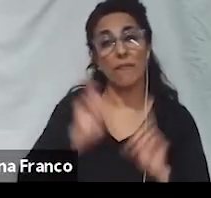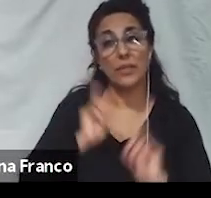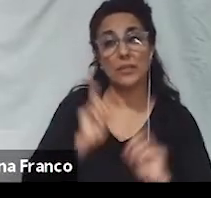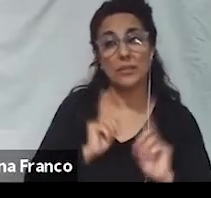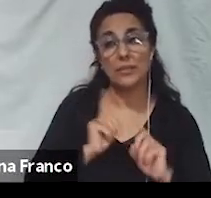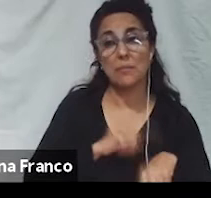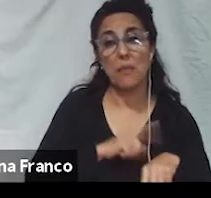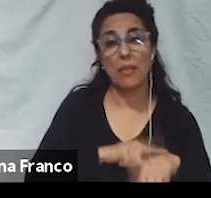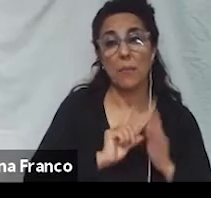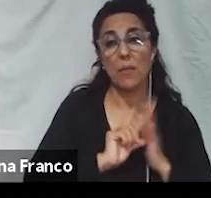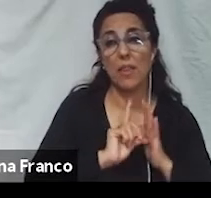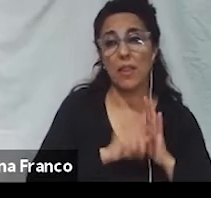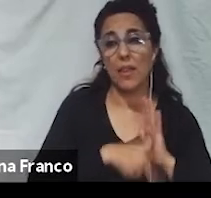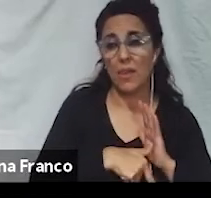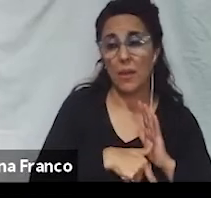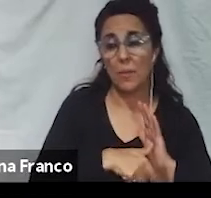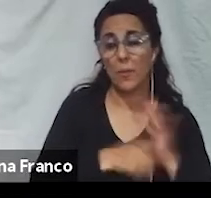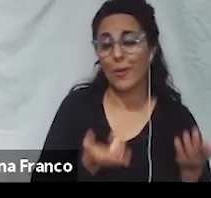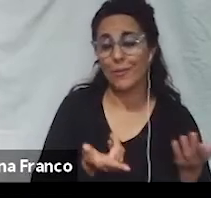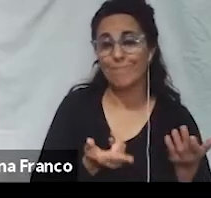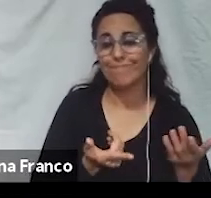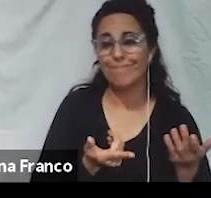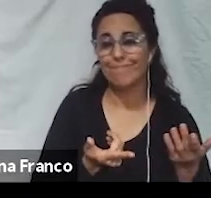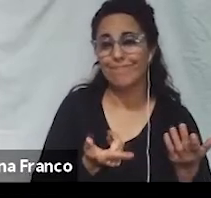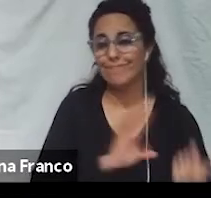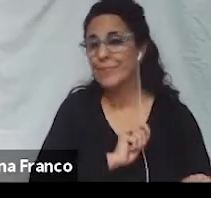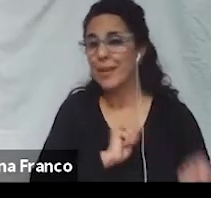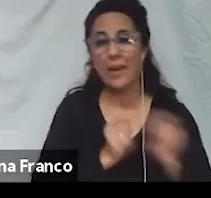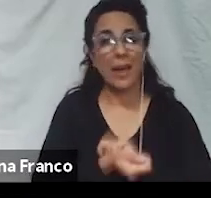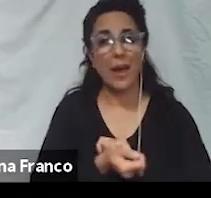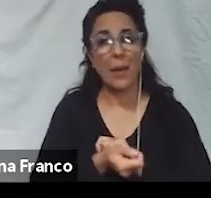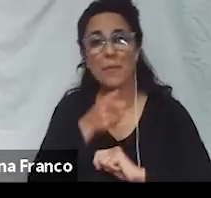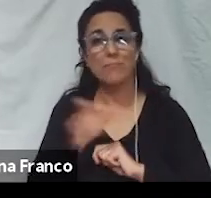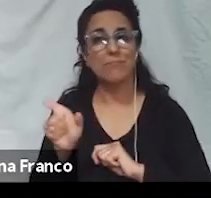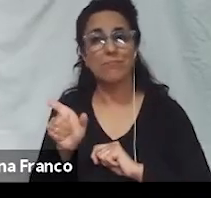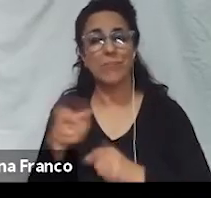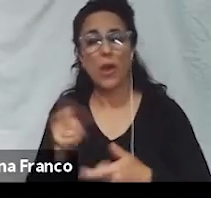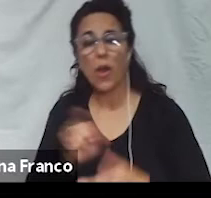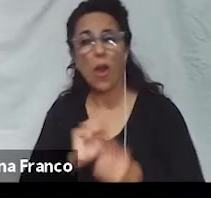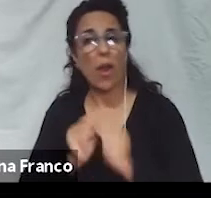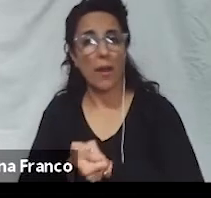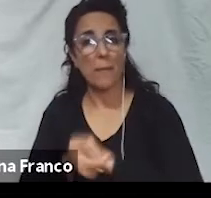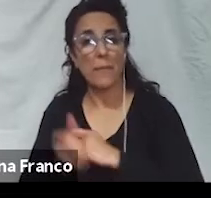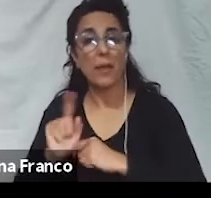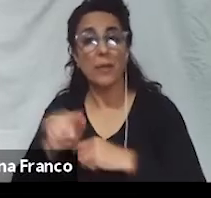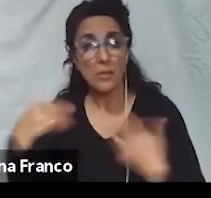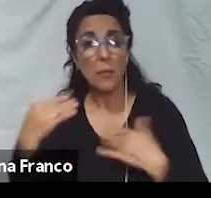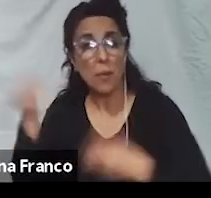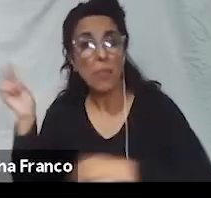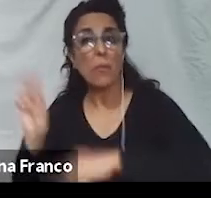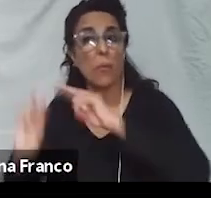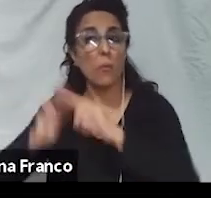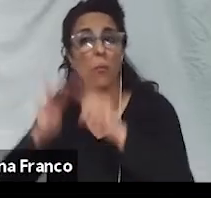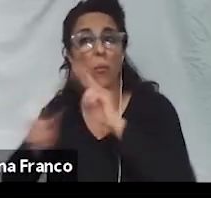posible porque puede implicar más tiempo, puede implicar que tengamos que cambiar completamente un componente. Entonces se pueden utilizar